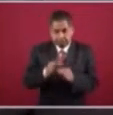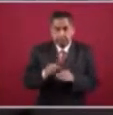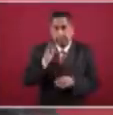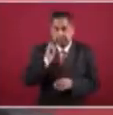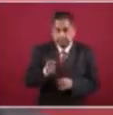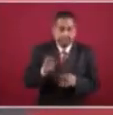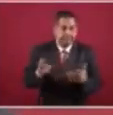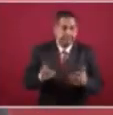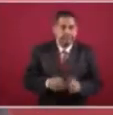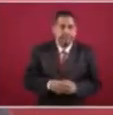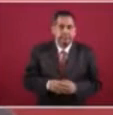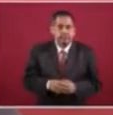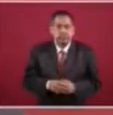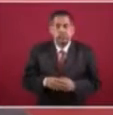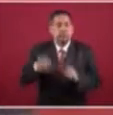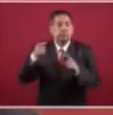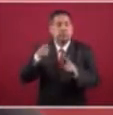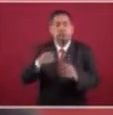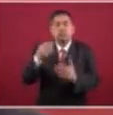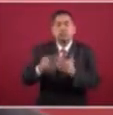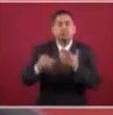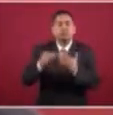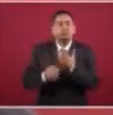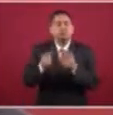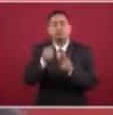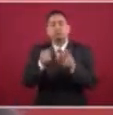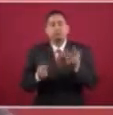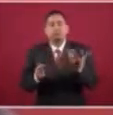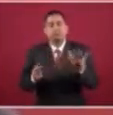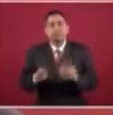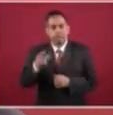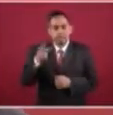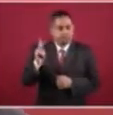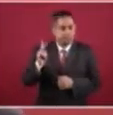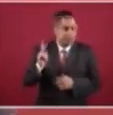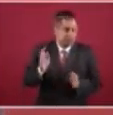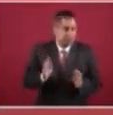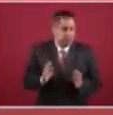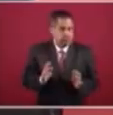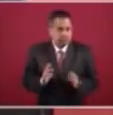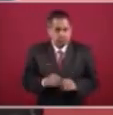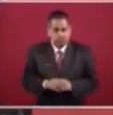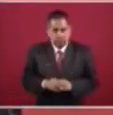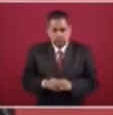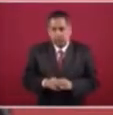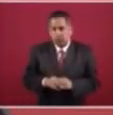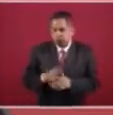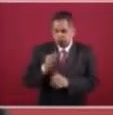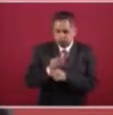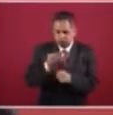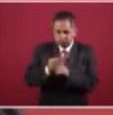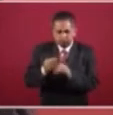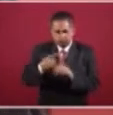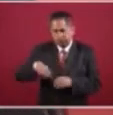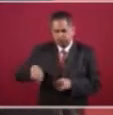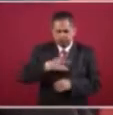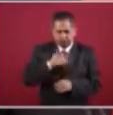repito, un asunto pendiente, pero estamos